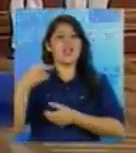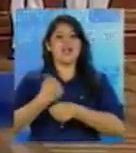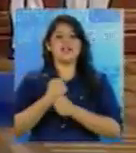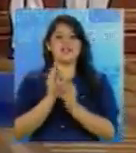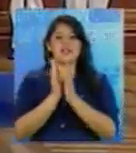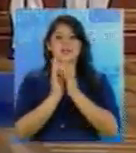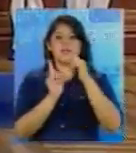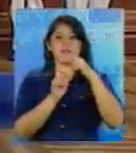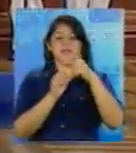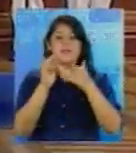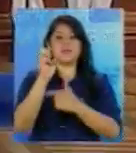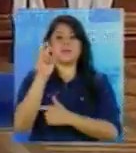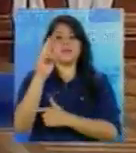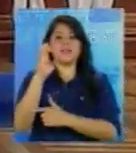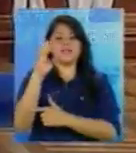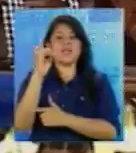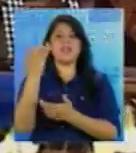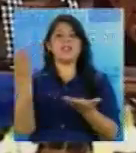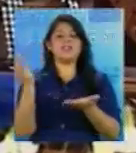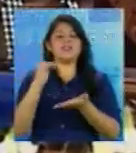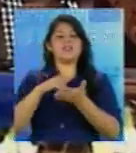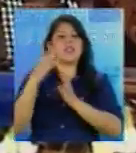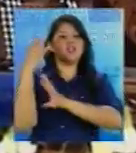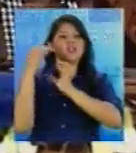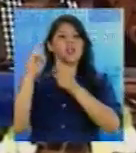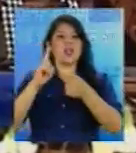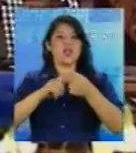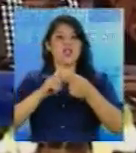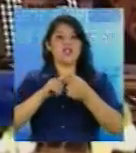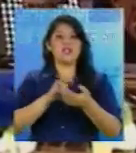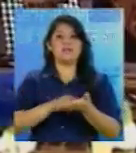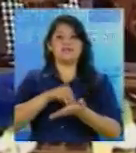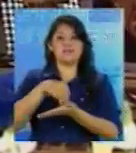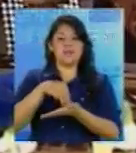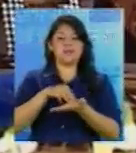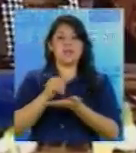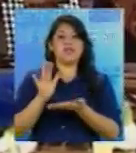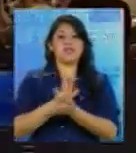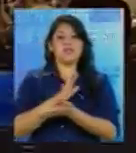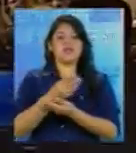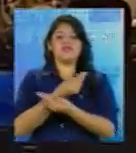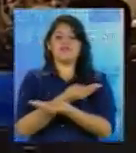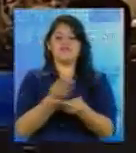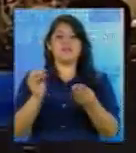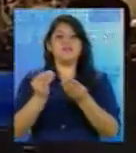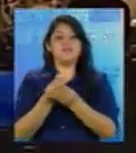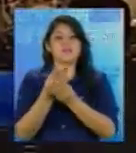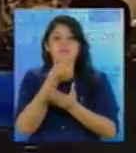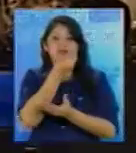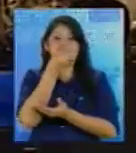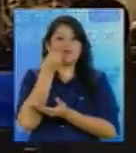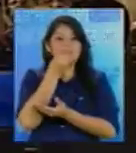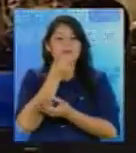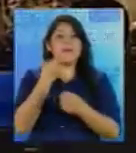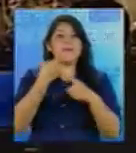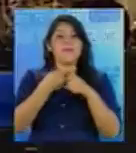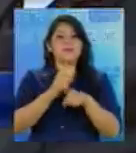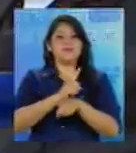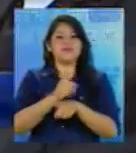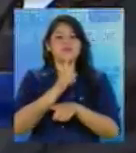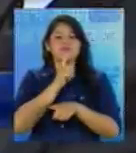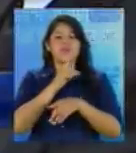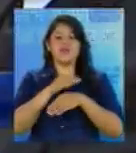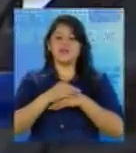de la Merced, en el Centro Histórico de Quito. Miembros de la Escuela Militar depositaron ofrendas florales en el altar y con un minuto de